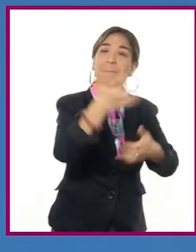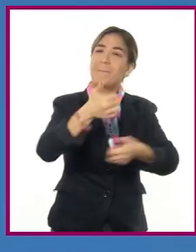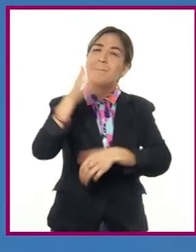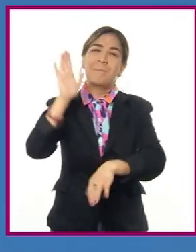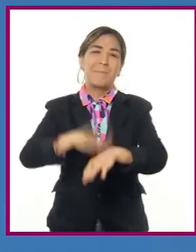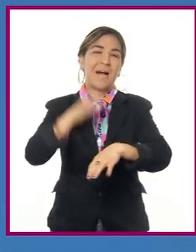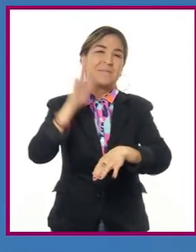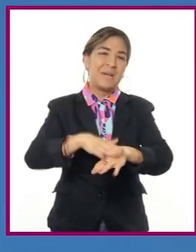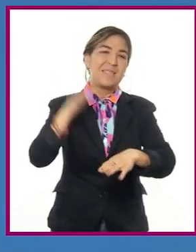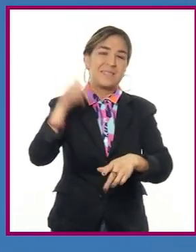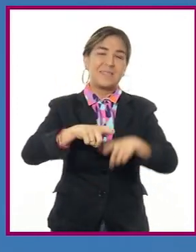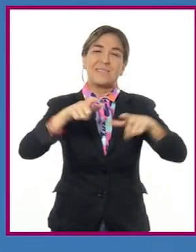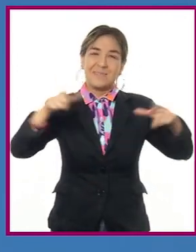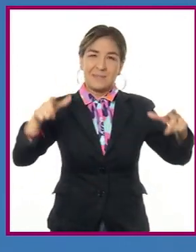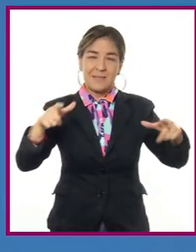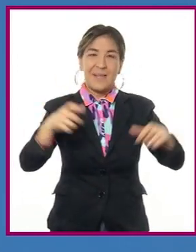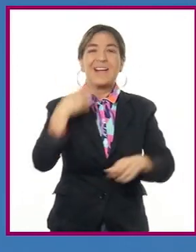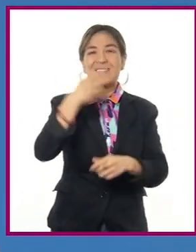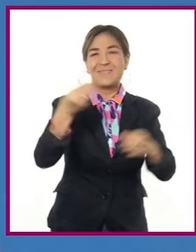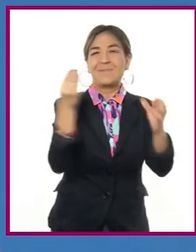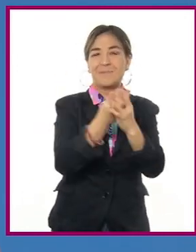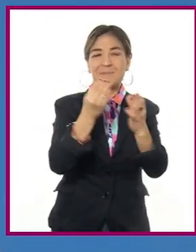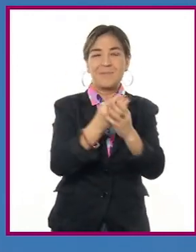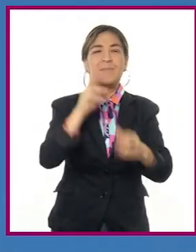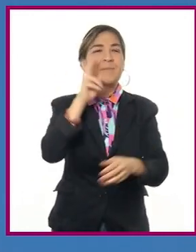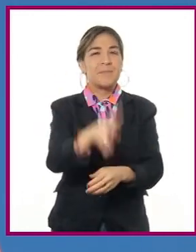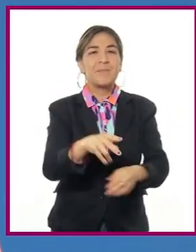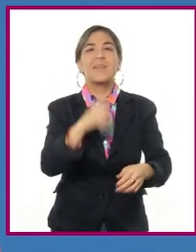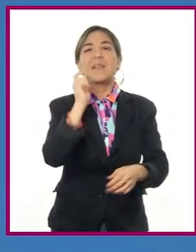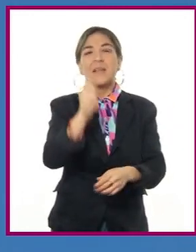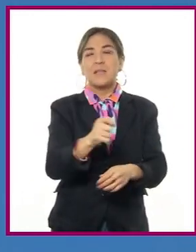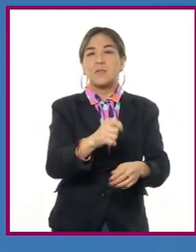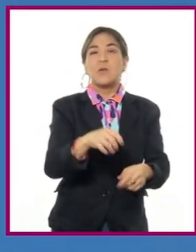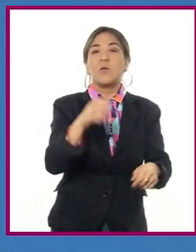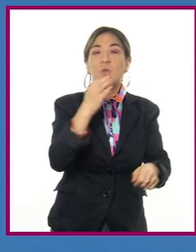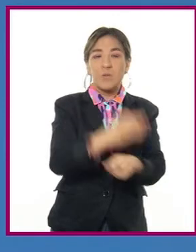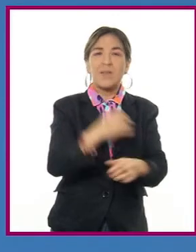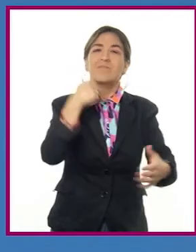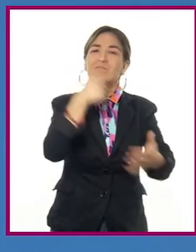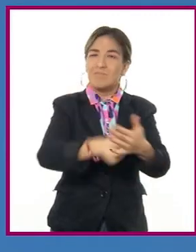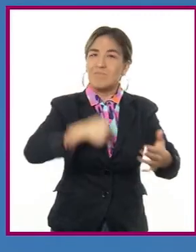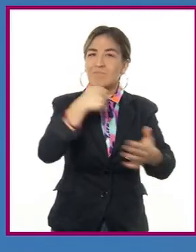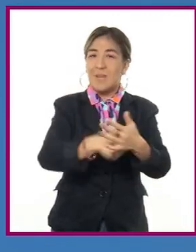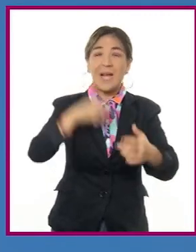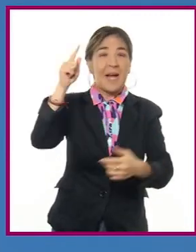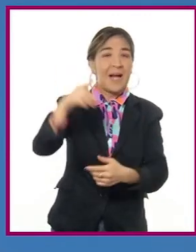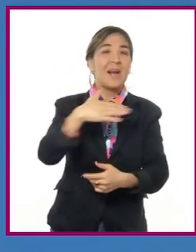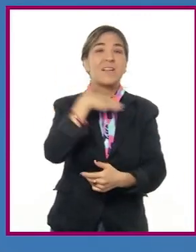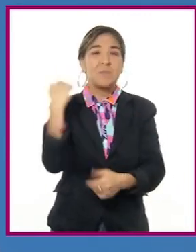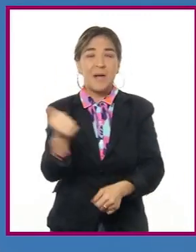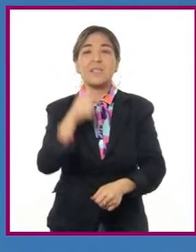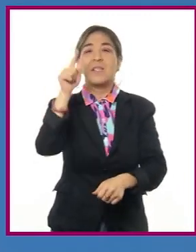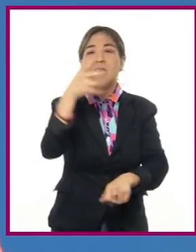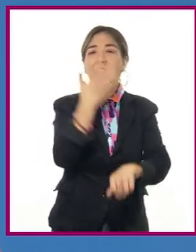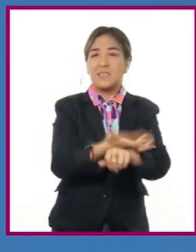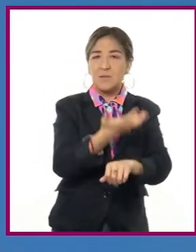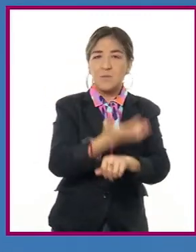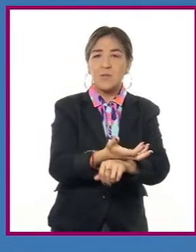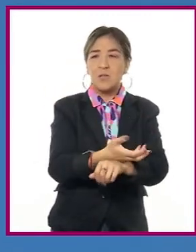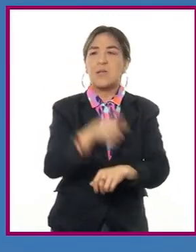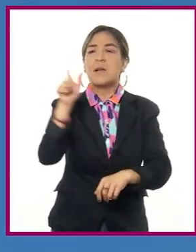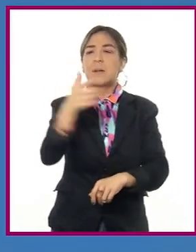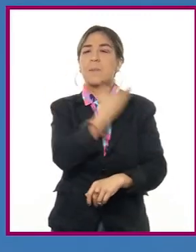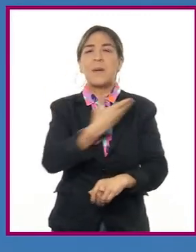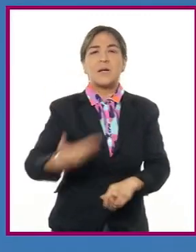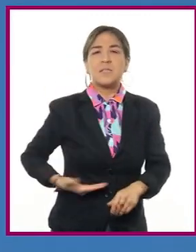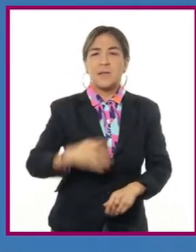Como revisamos a lo largo de la sesión, aunque tuvo gran presión por parte de Alemania y Estados Unidos de América, el